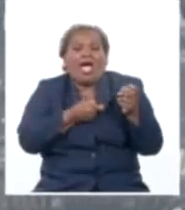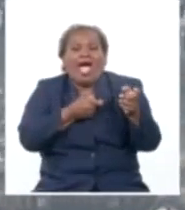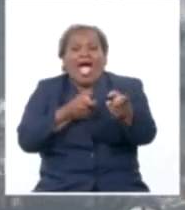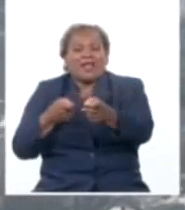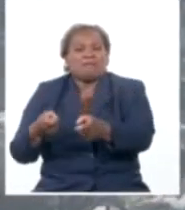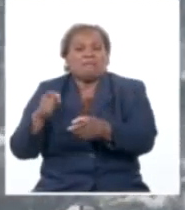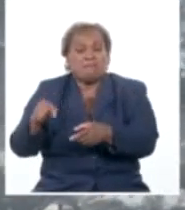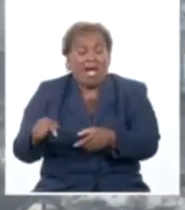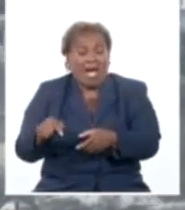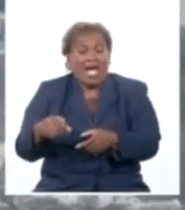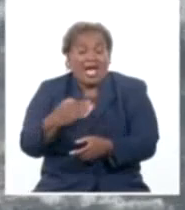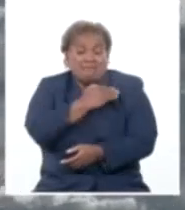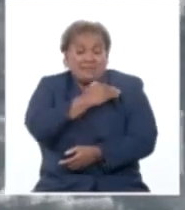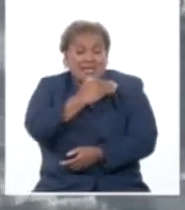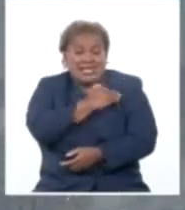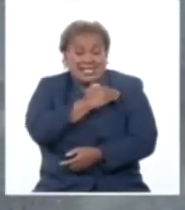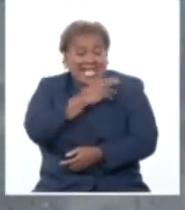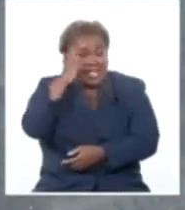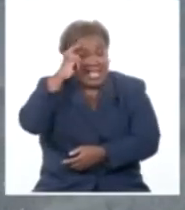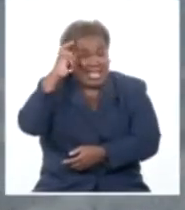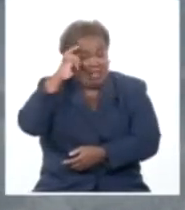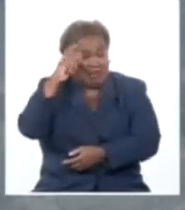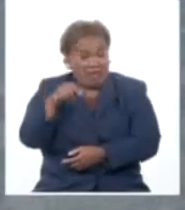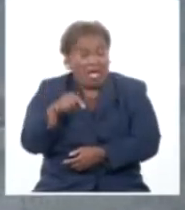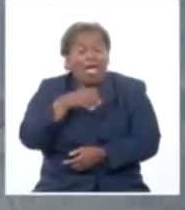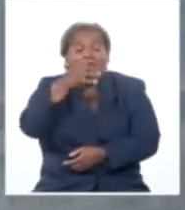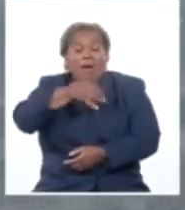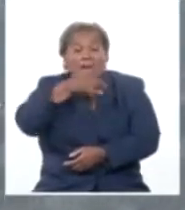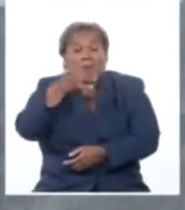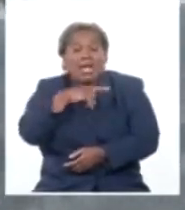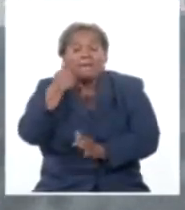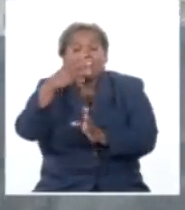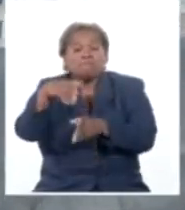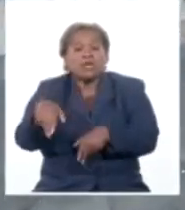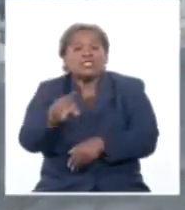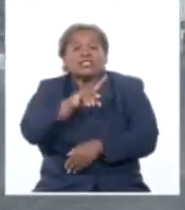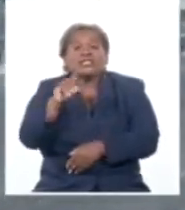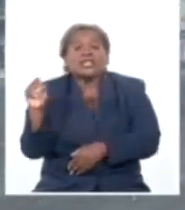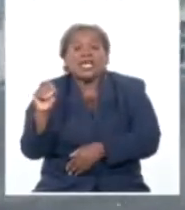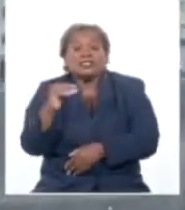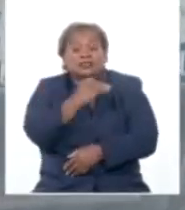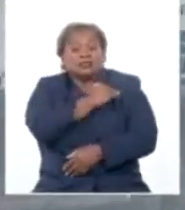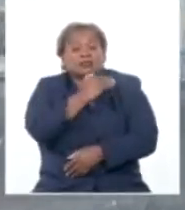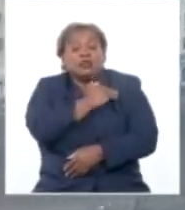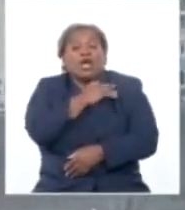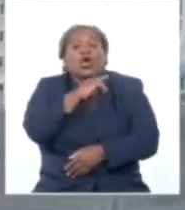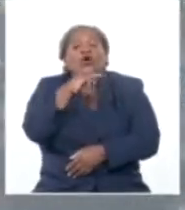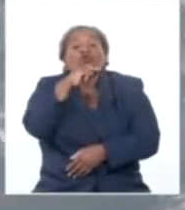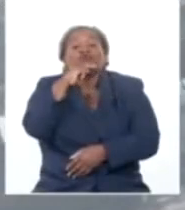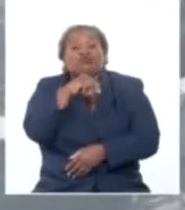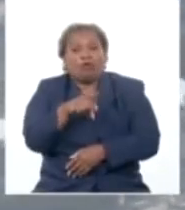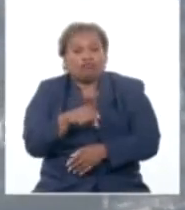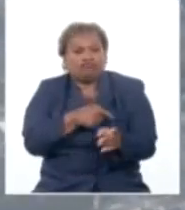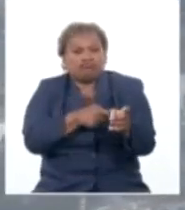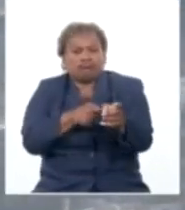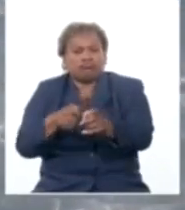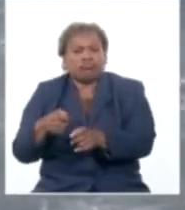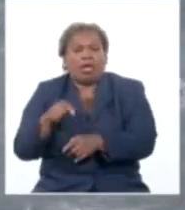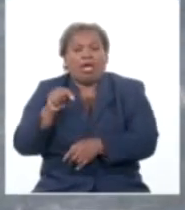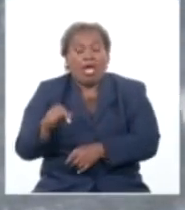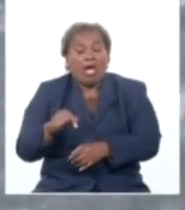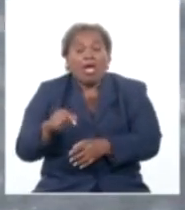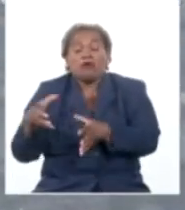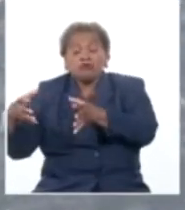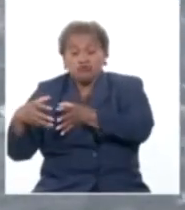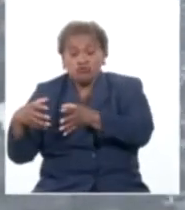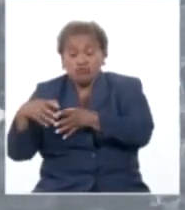Kiev. Mientras, los ucranianos aseguran haber matado 100 soldados rusos en tan solo el último día, y por su parte las fuerzas rusas denuncian